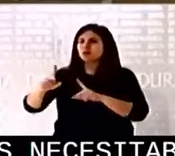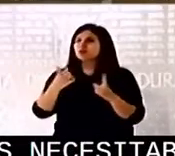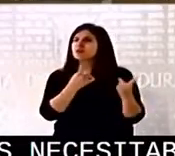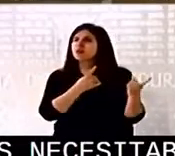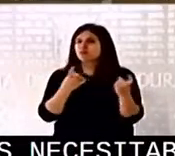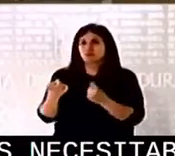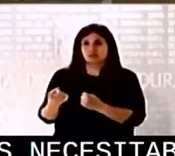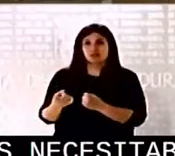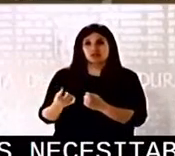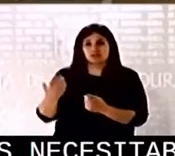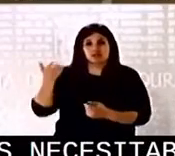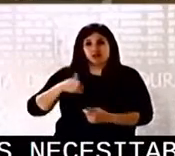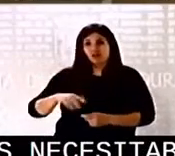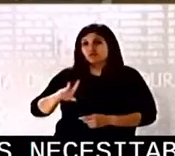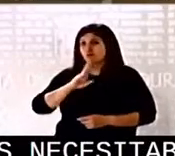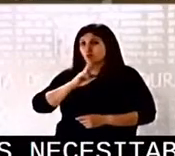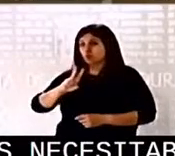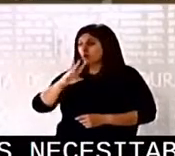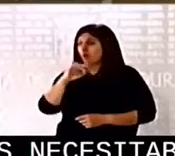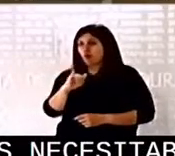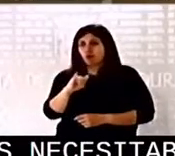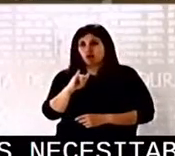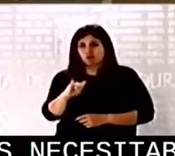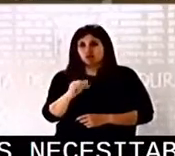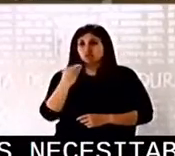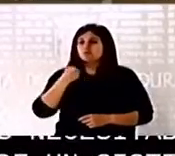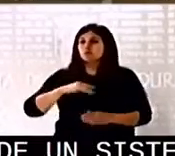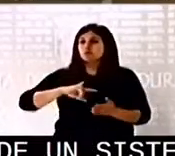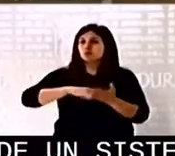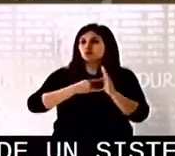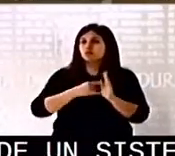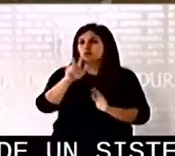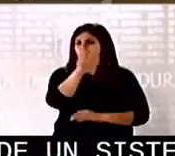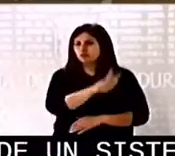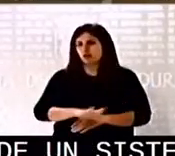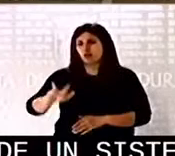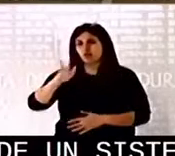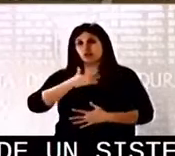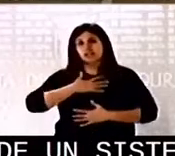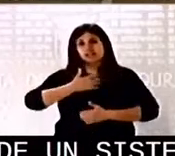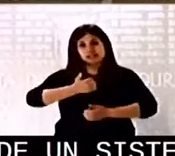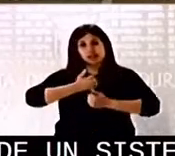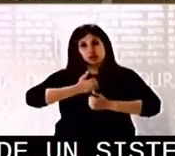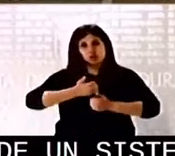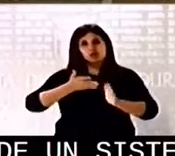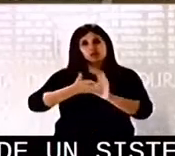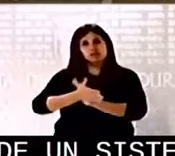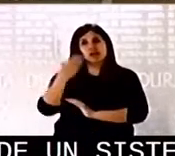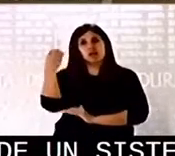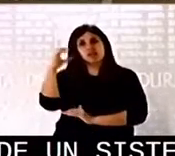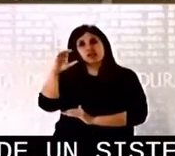Y aquí está la respuesta de un Sistema Nacional de Salud que respeta la ciencia